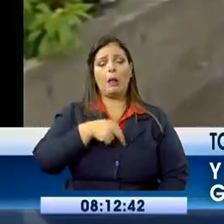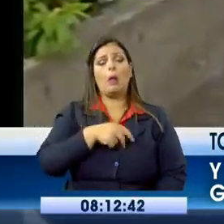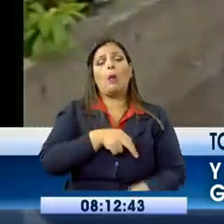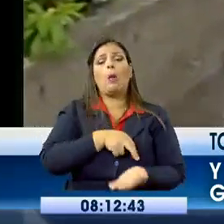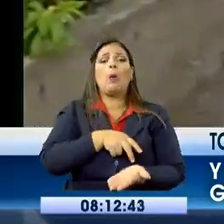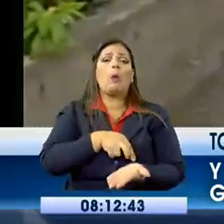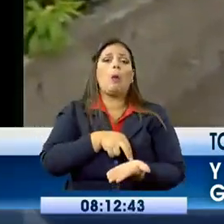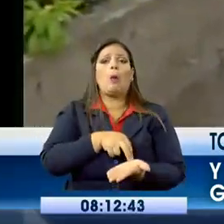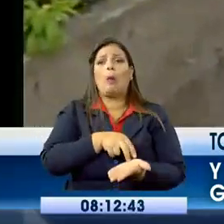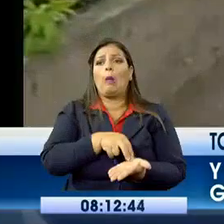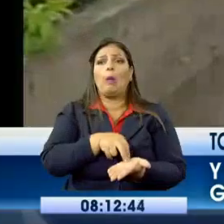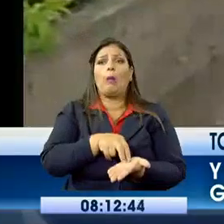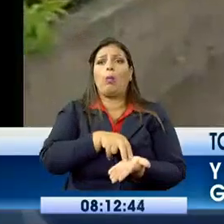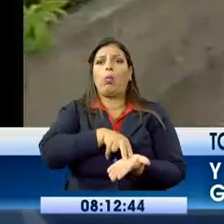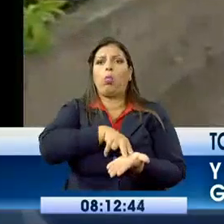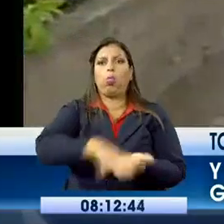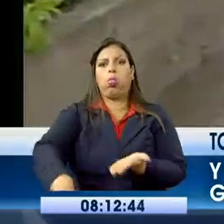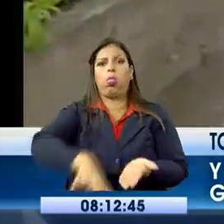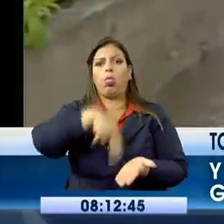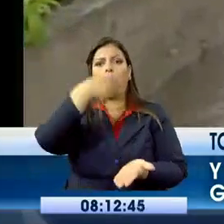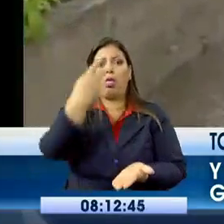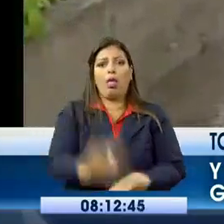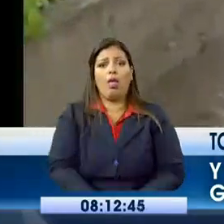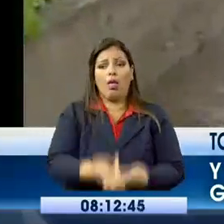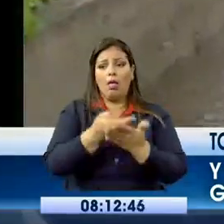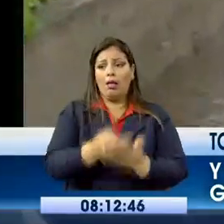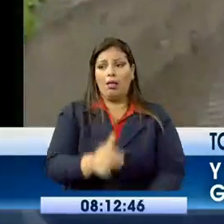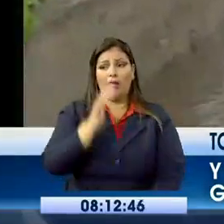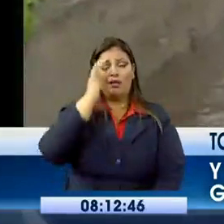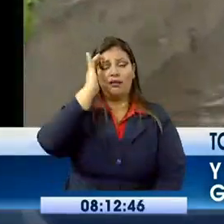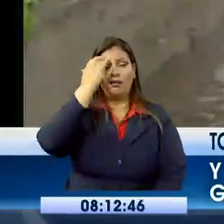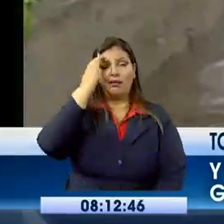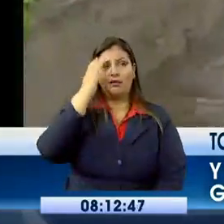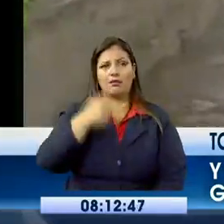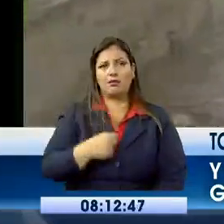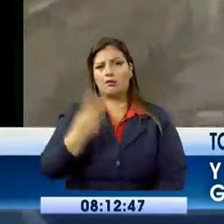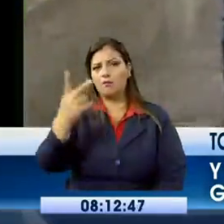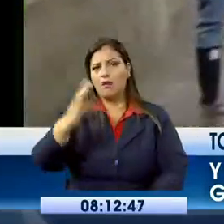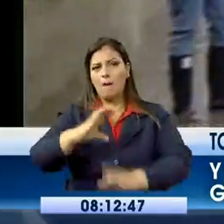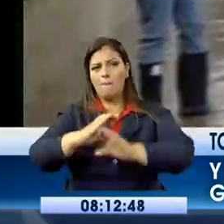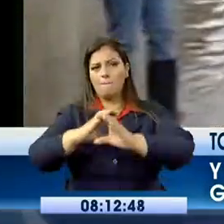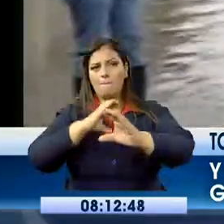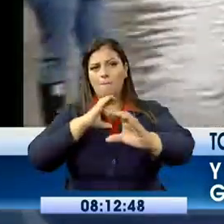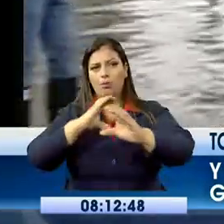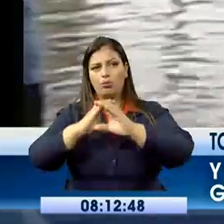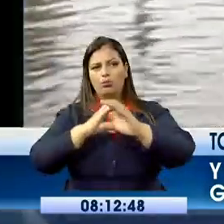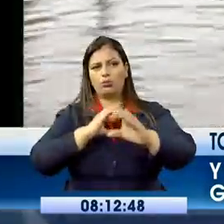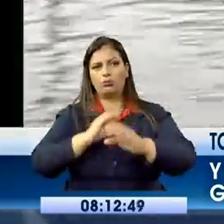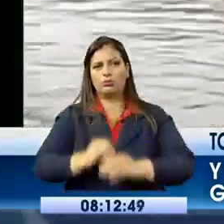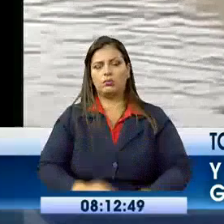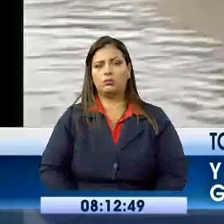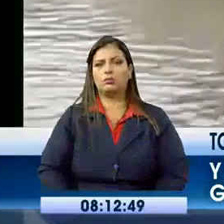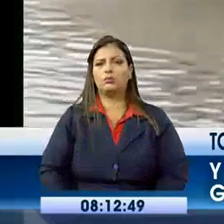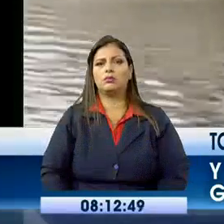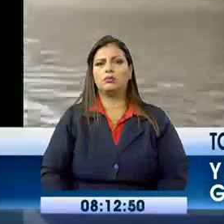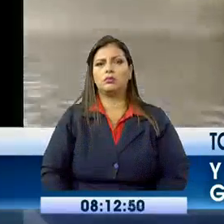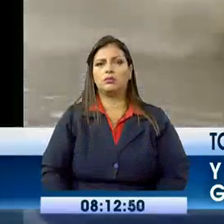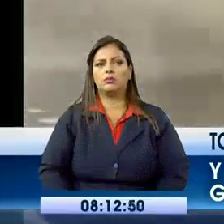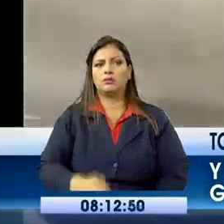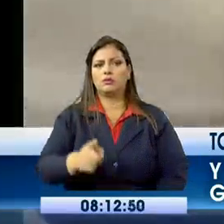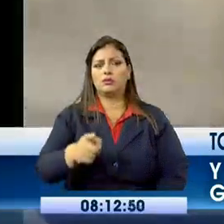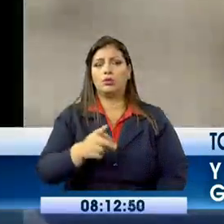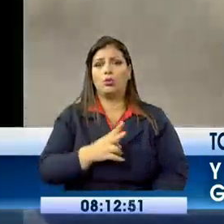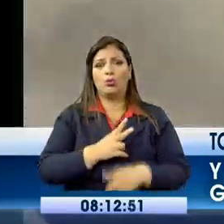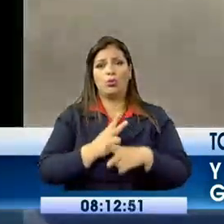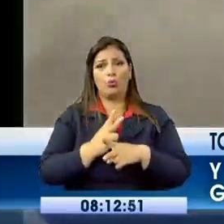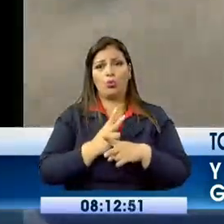Por si acaso por aquí pasan transportes públicos como en los que están aquí los buses. Así que tenga mucho cuidado si usted tiene que